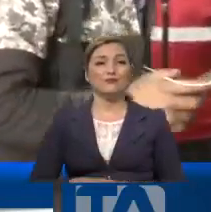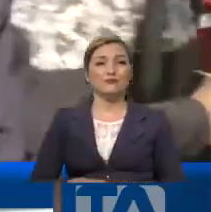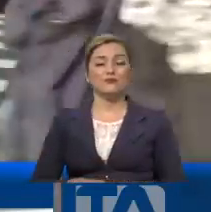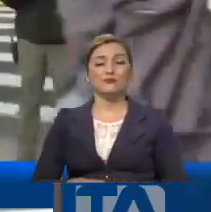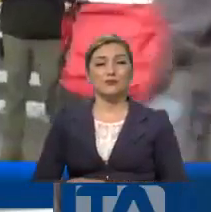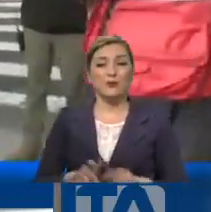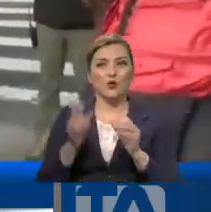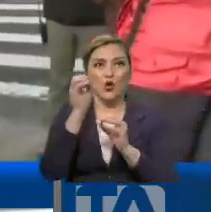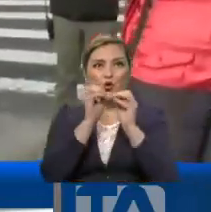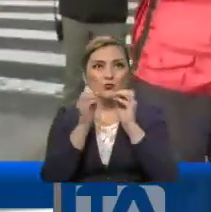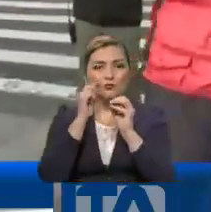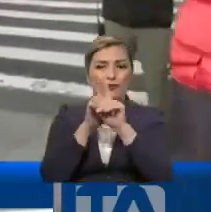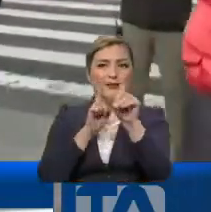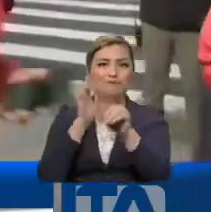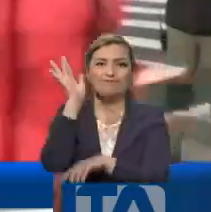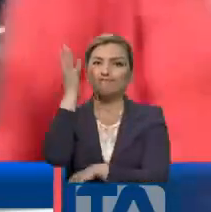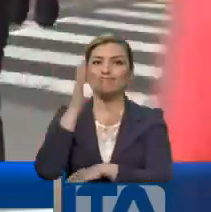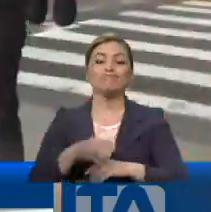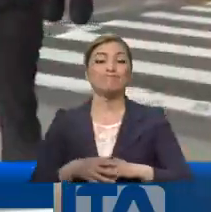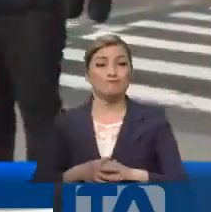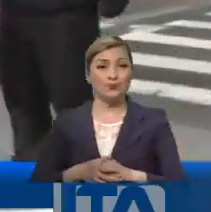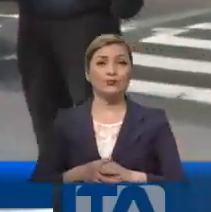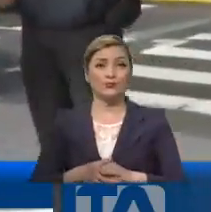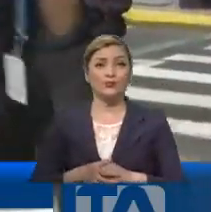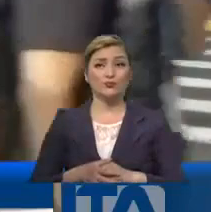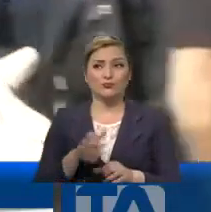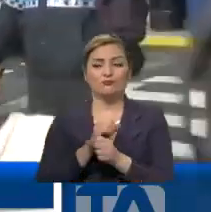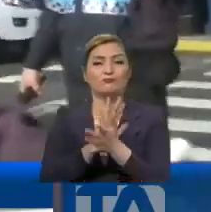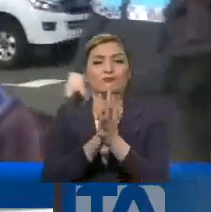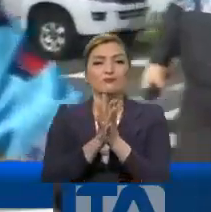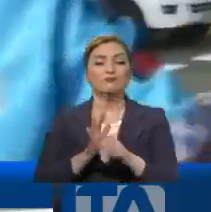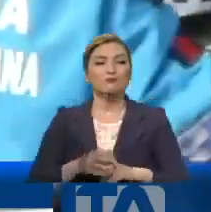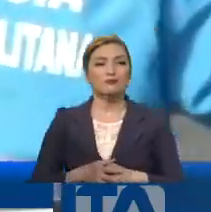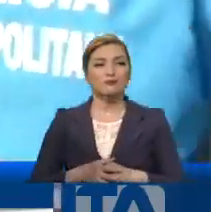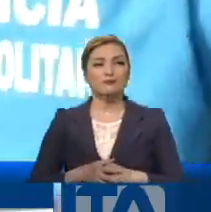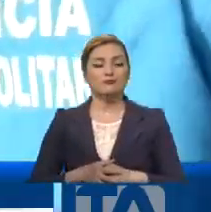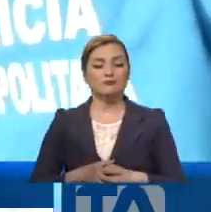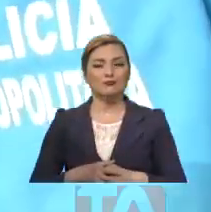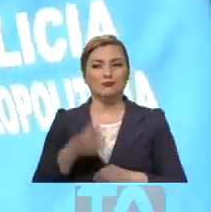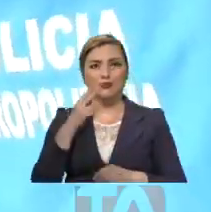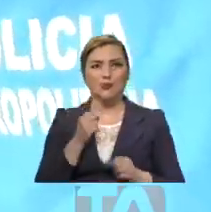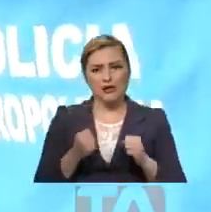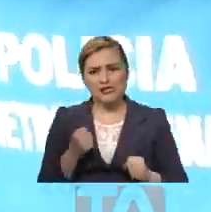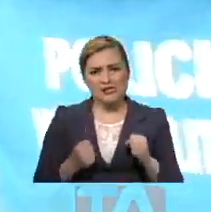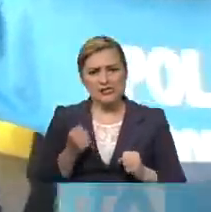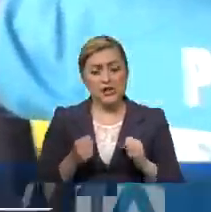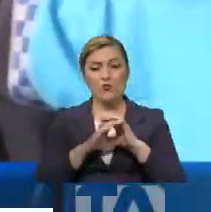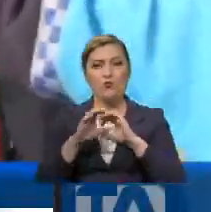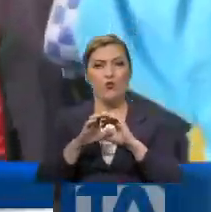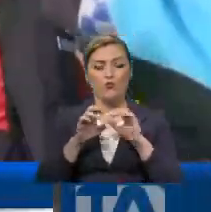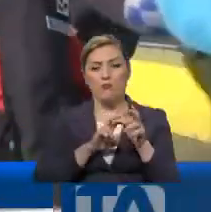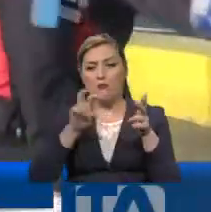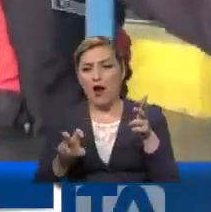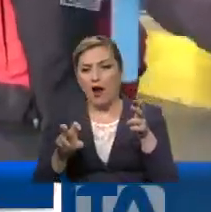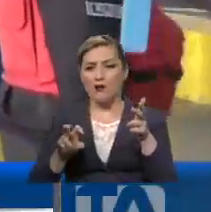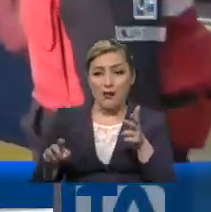está observando el distanciamiento y ninguna medida de bioseguridad. Hay correteos que también vemos, se bajan de una unidad, se suben a